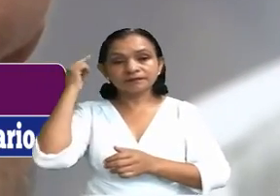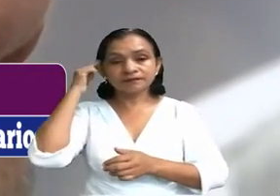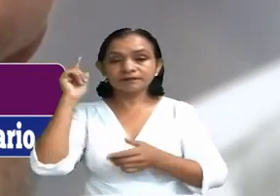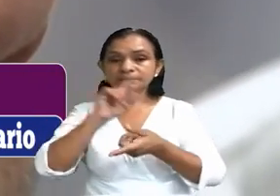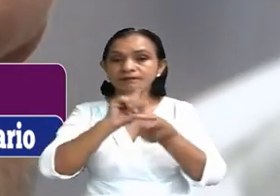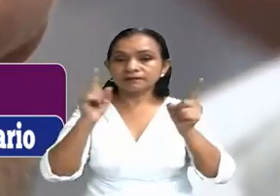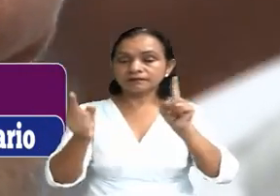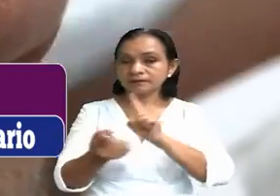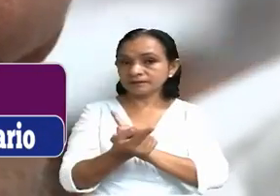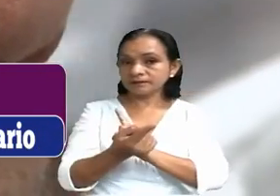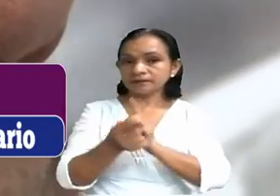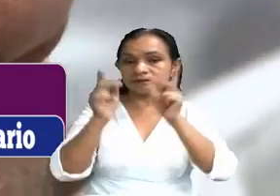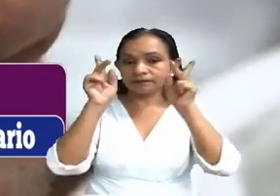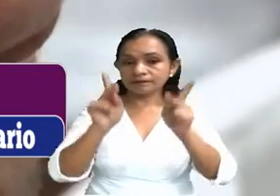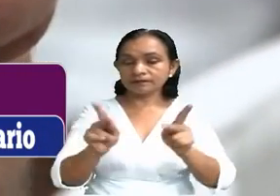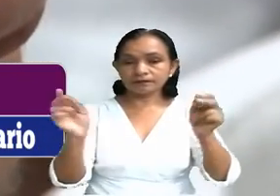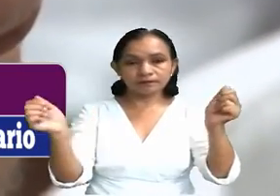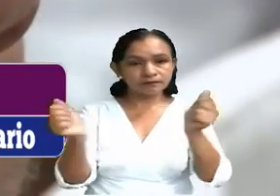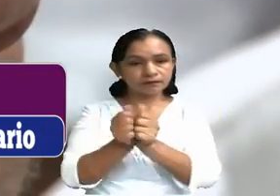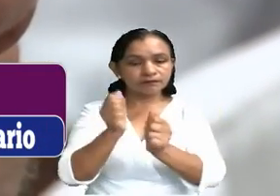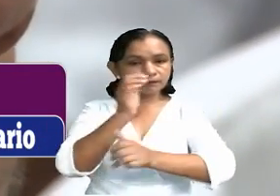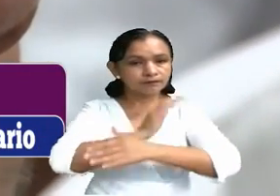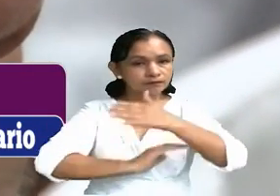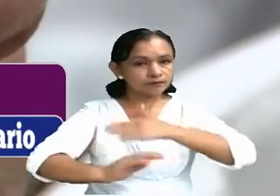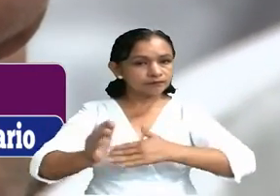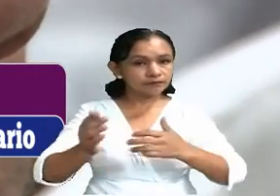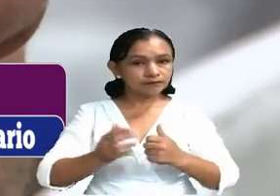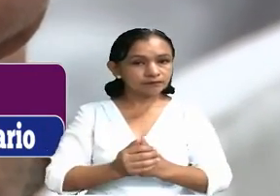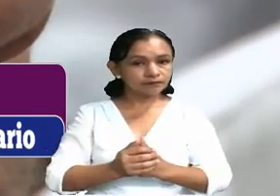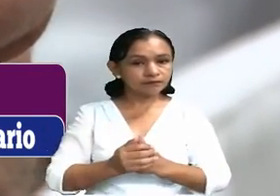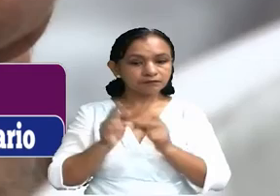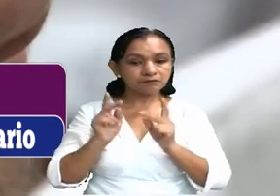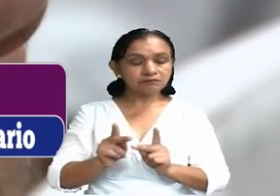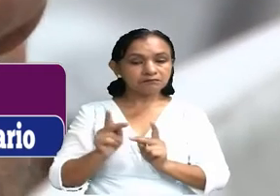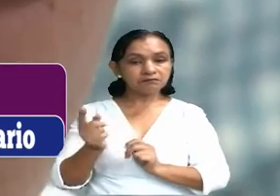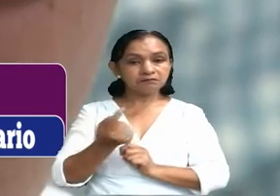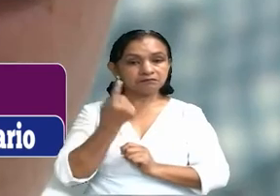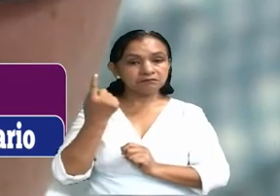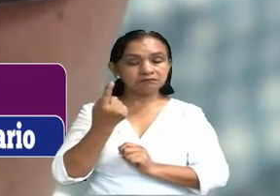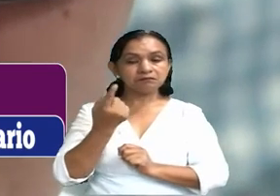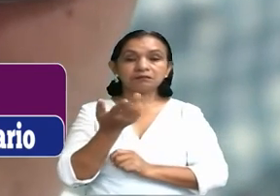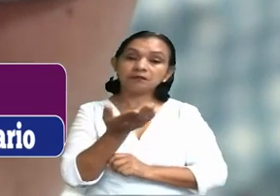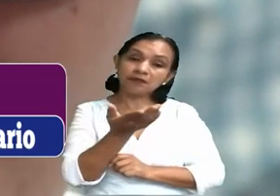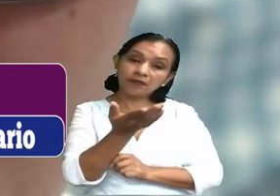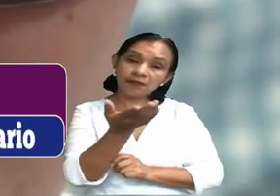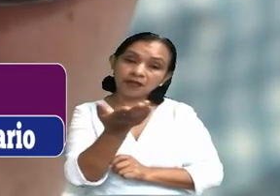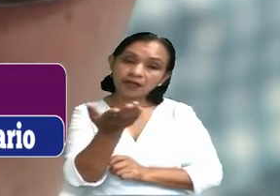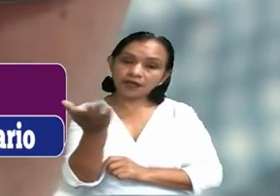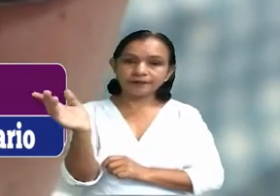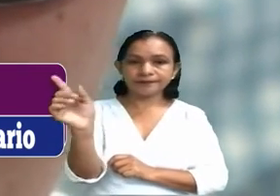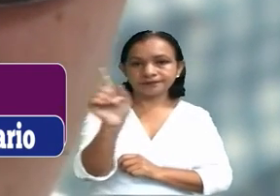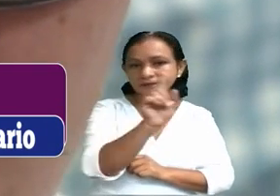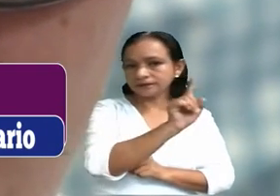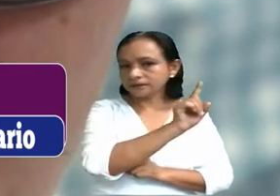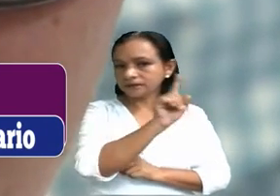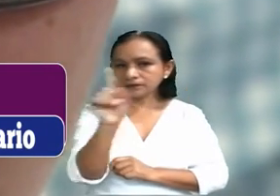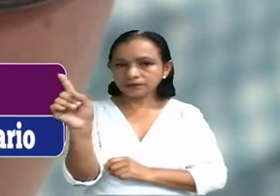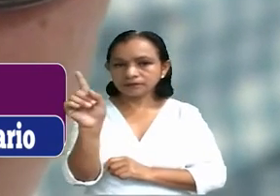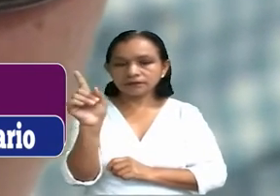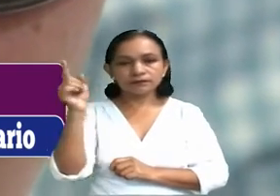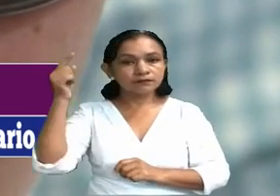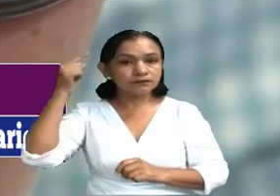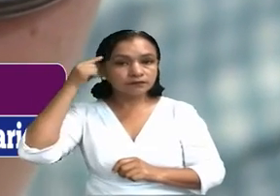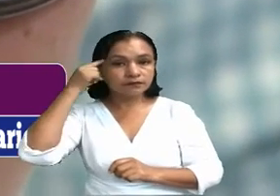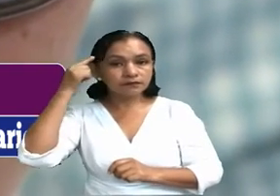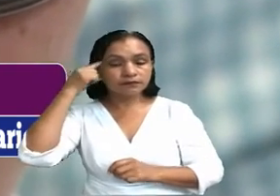ya no pensar que la persona con discapacidad es alguien que solo sirve para estirar la mano, no, sino